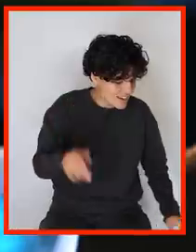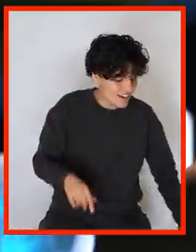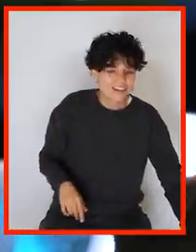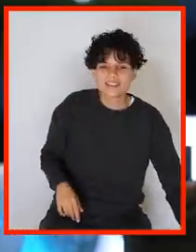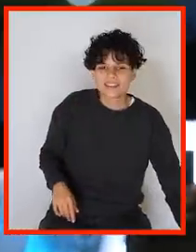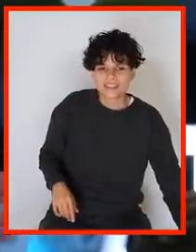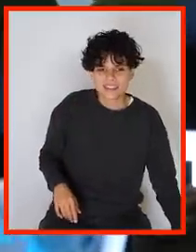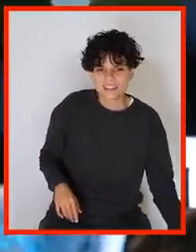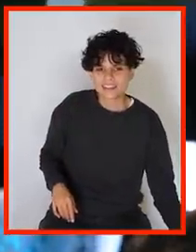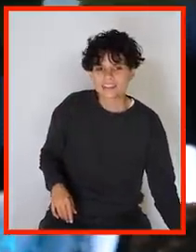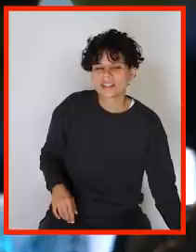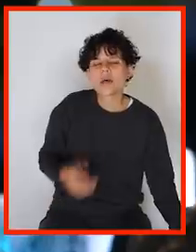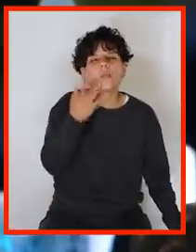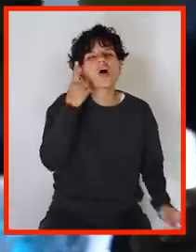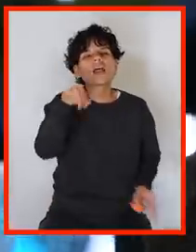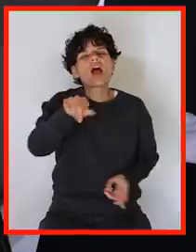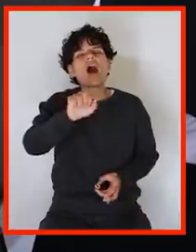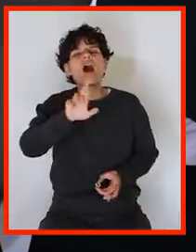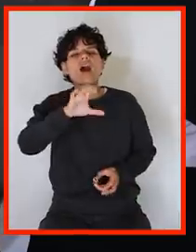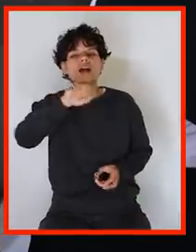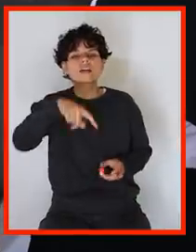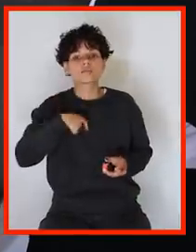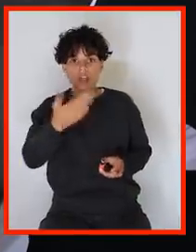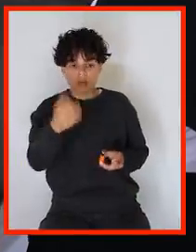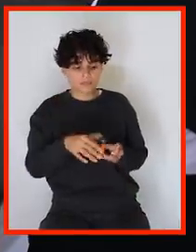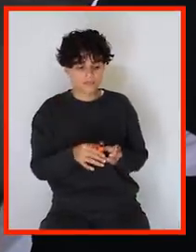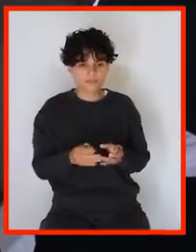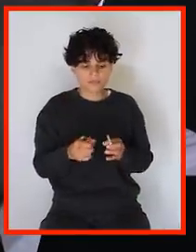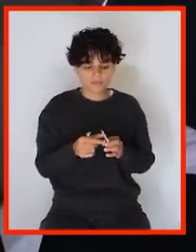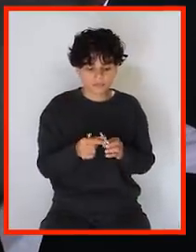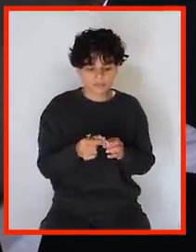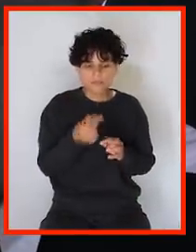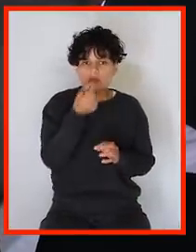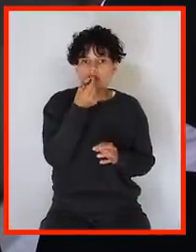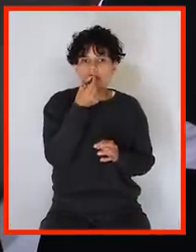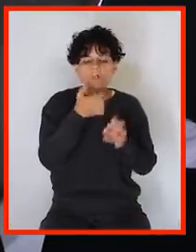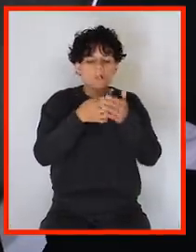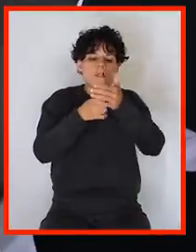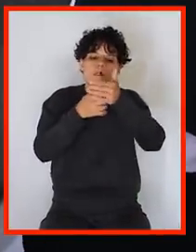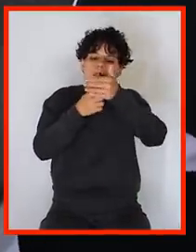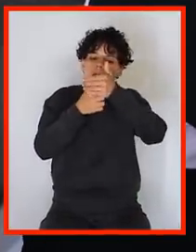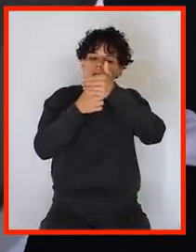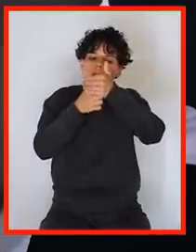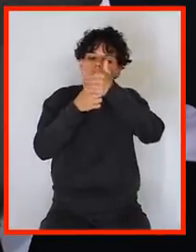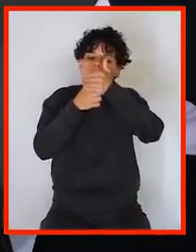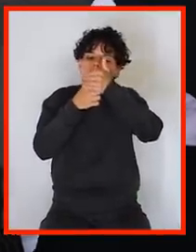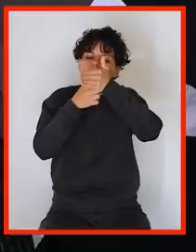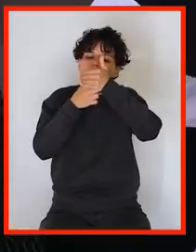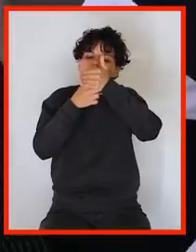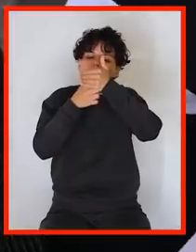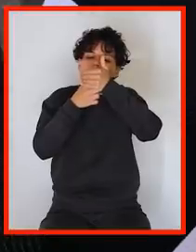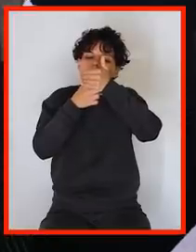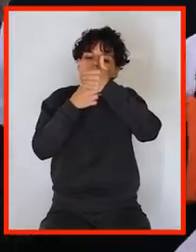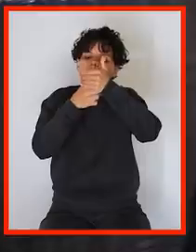dale. Puta Arcángel, así como que le meta todos los ritmos, ¿cachai? Lo ponía en lo que sea. ¿Dame una fuma? Yo no fumo, pero. ¿Cómo no vas a fumar con